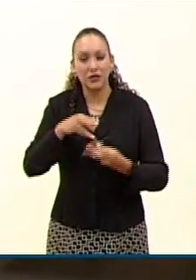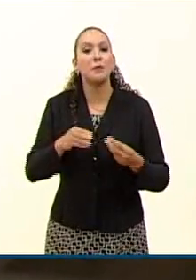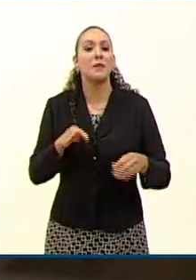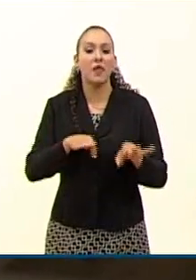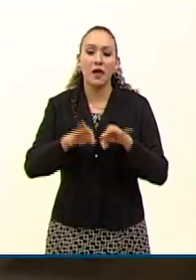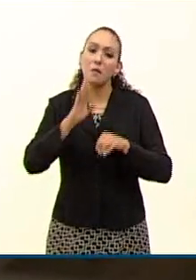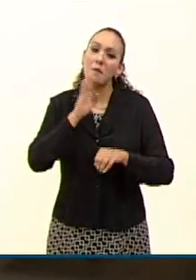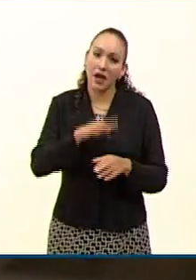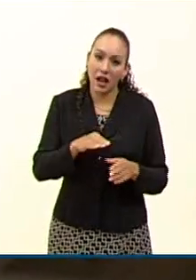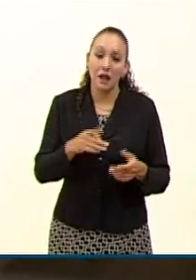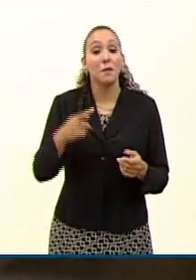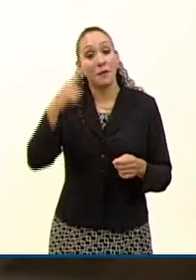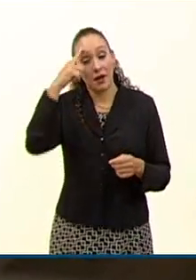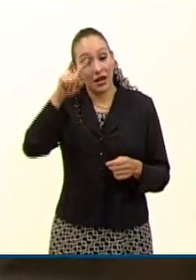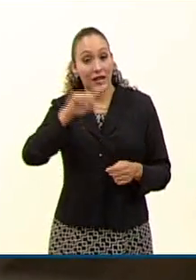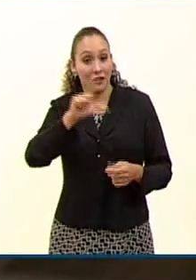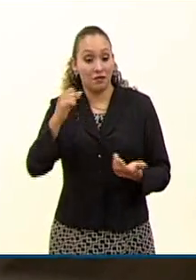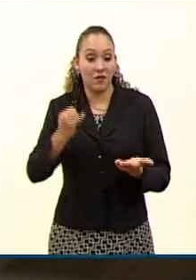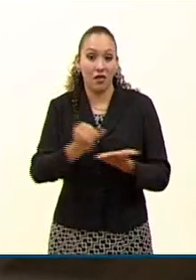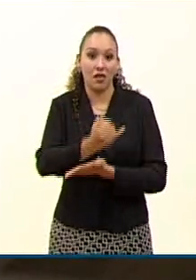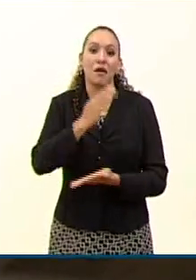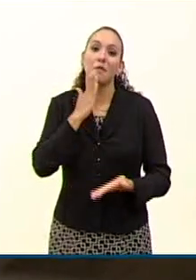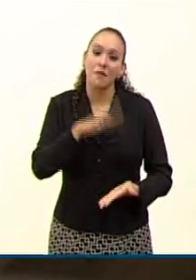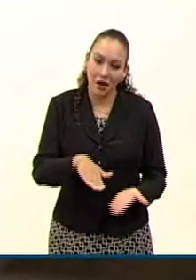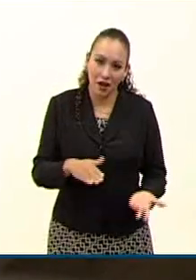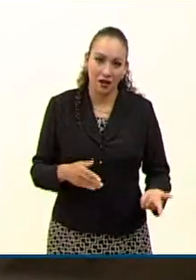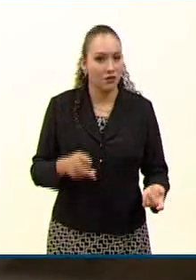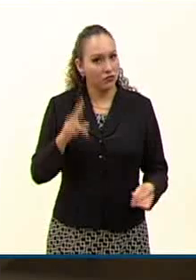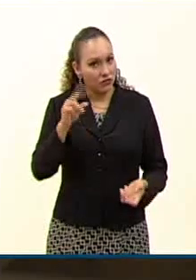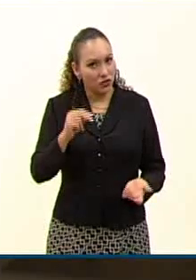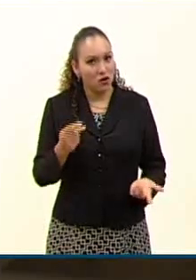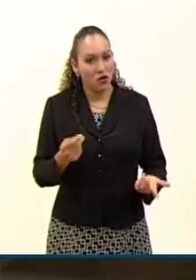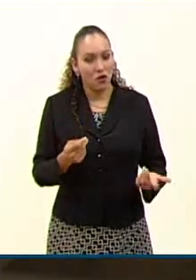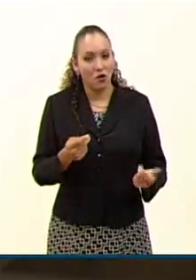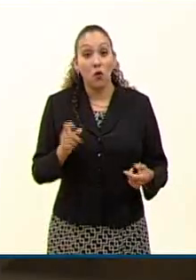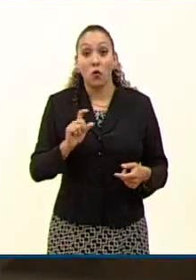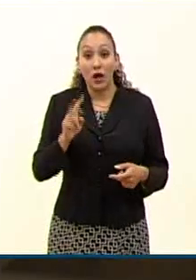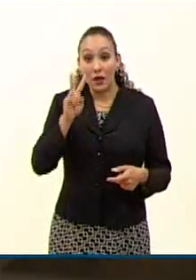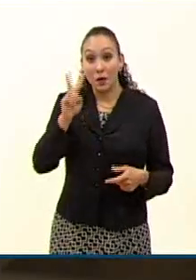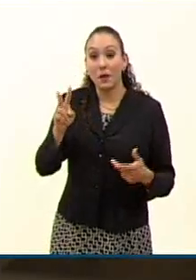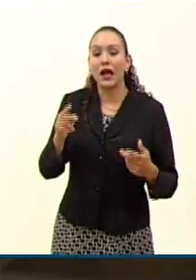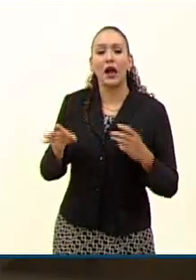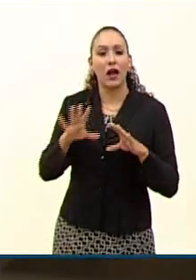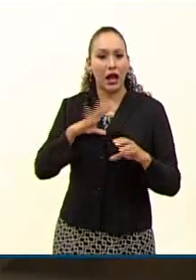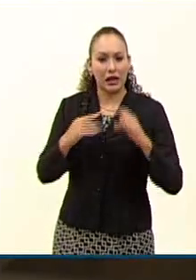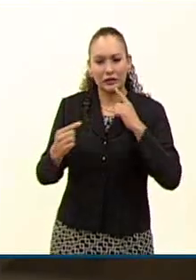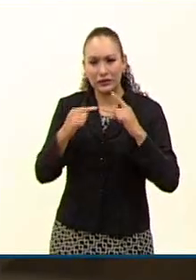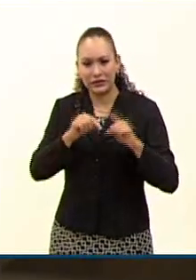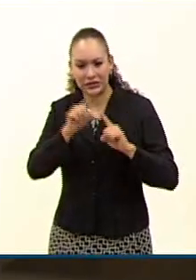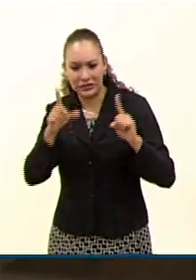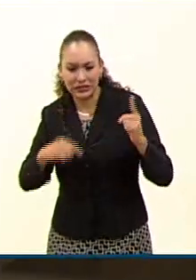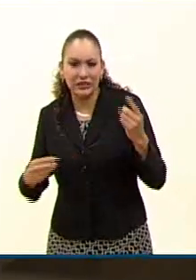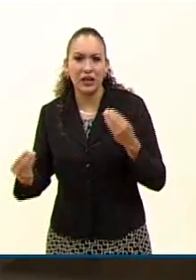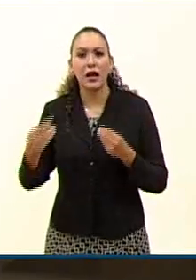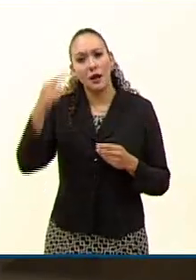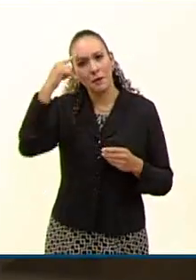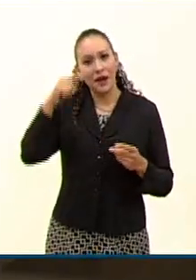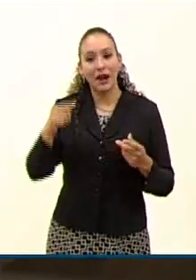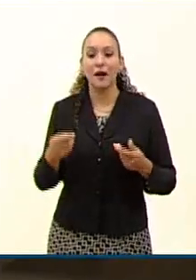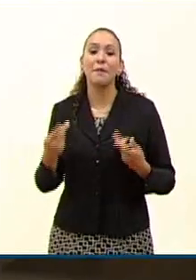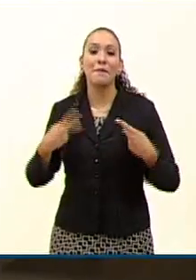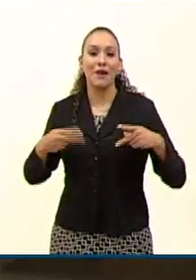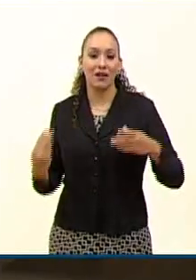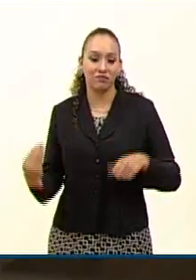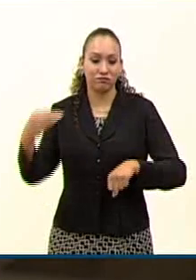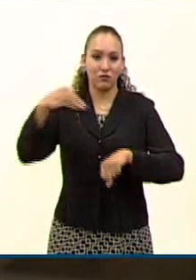forzadamente interpretadas. Que se aprovechen los grandes debates nacionales para aparentar posturas progresistas